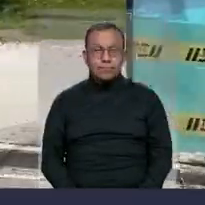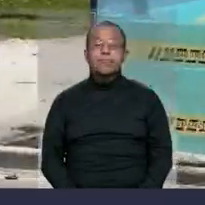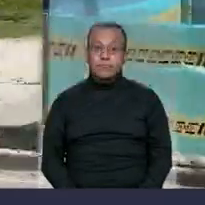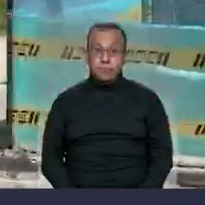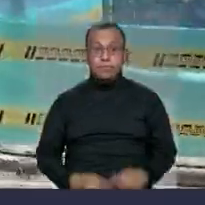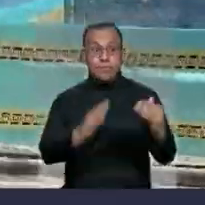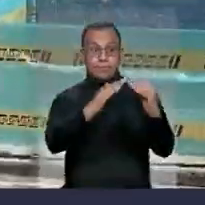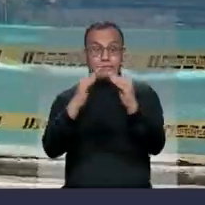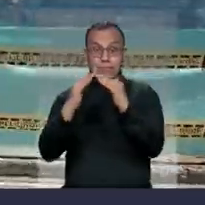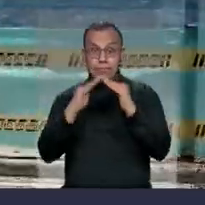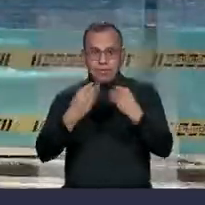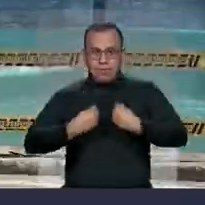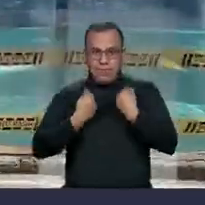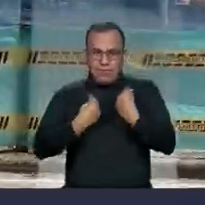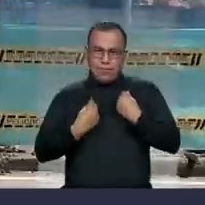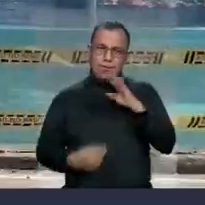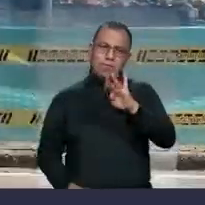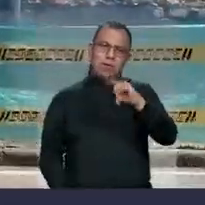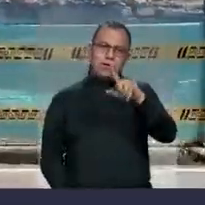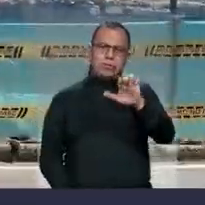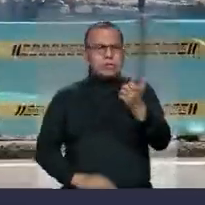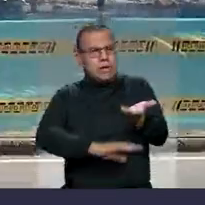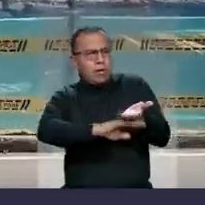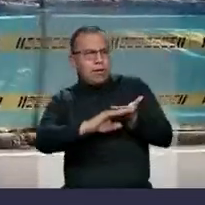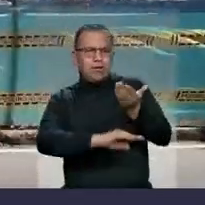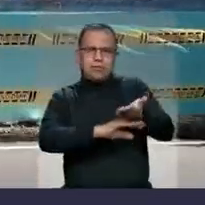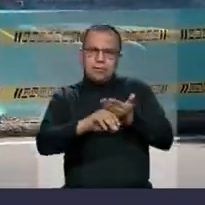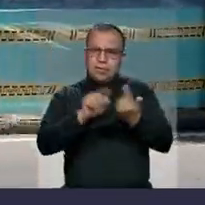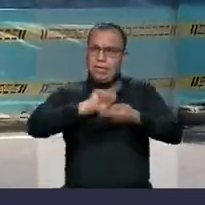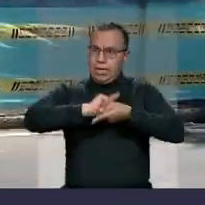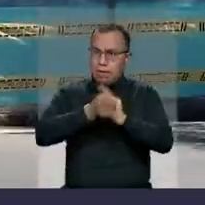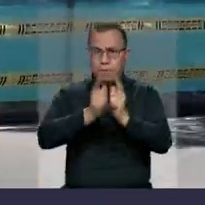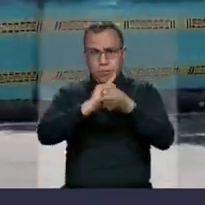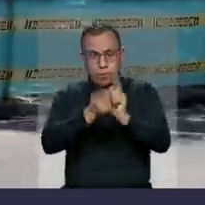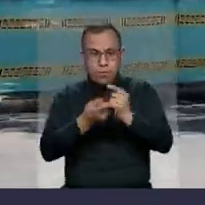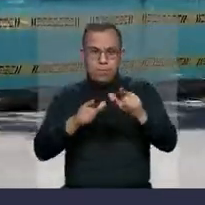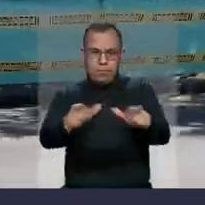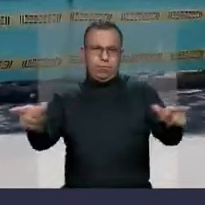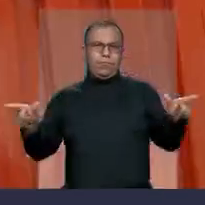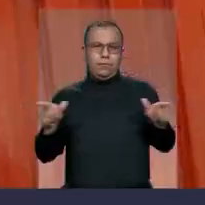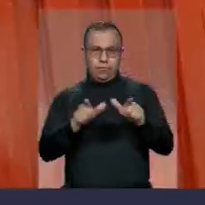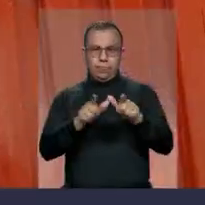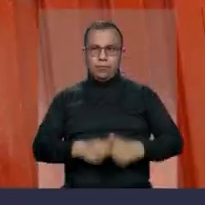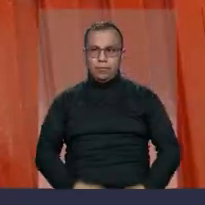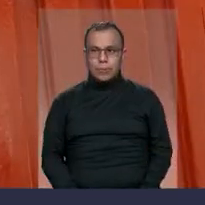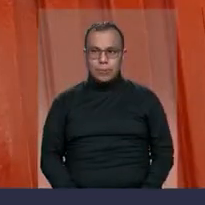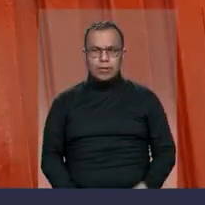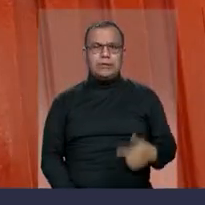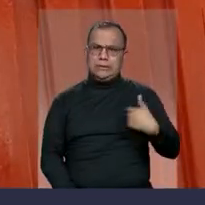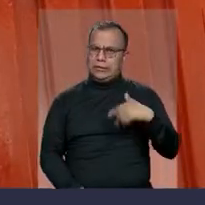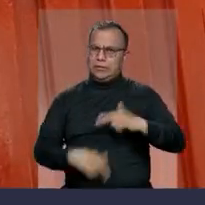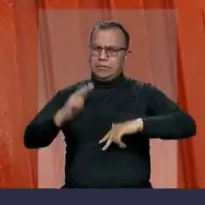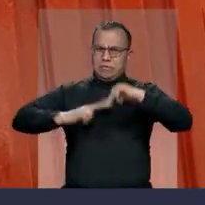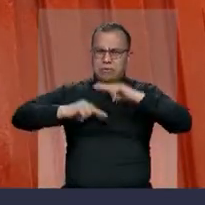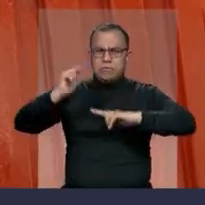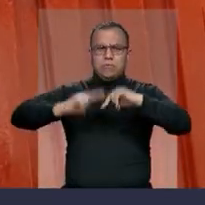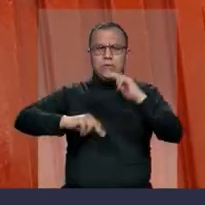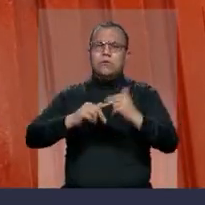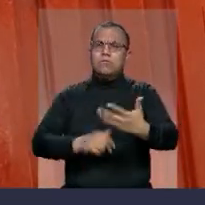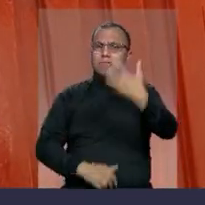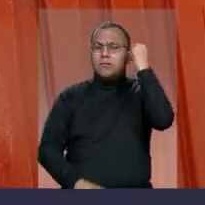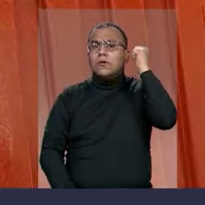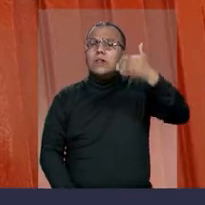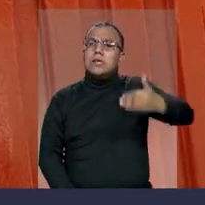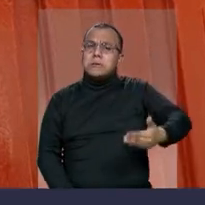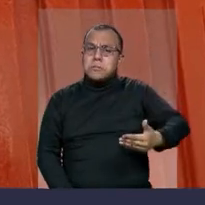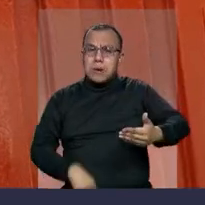Los vecinos del barrio Bochica Central solicitaron por años una compensación ambiental en la zona. Beneficioso porque esta planta de asfalto yo la conocí cuando